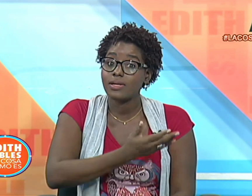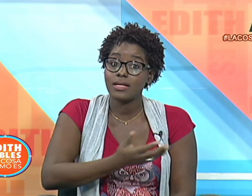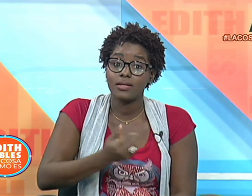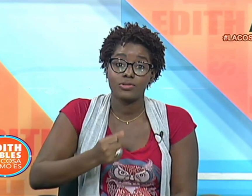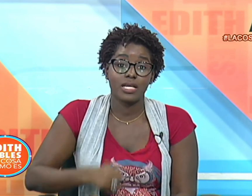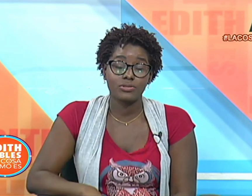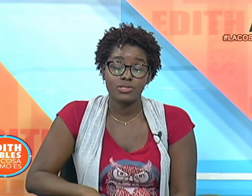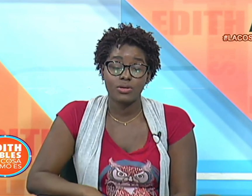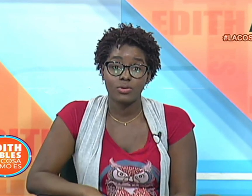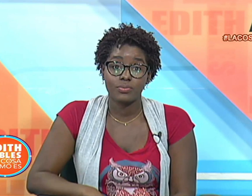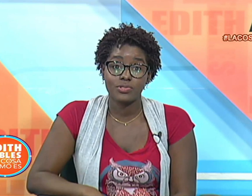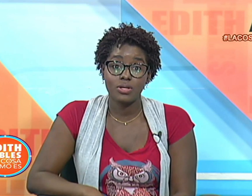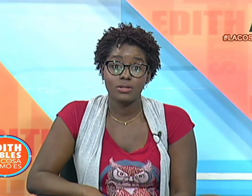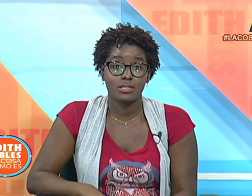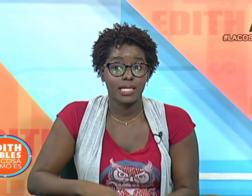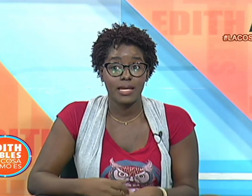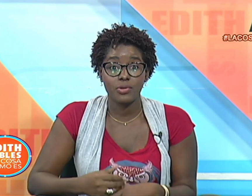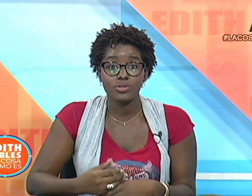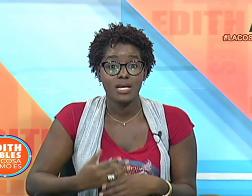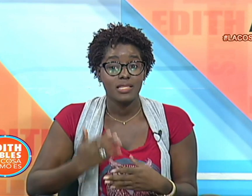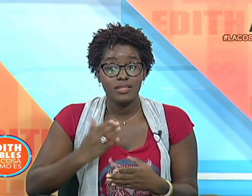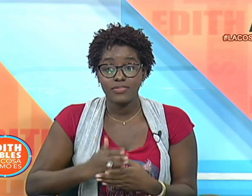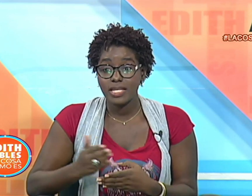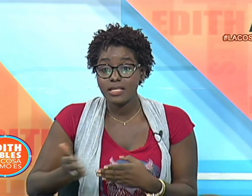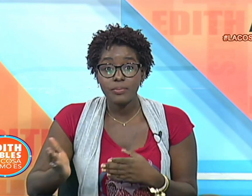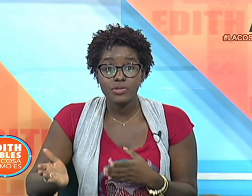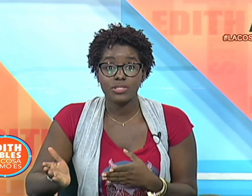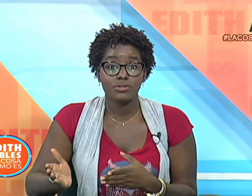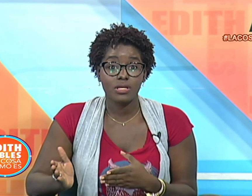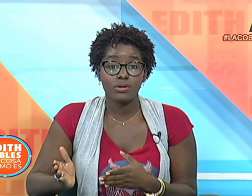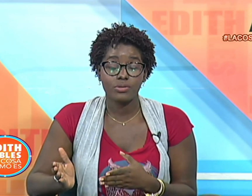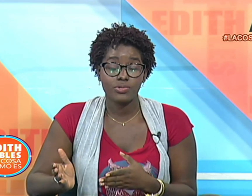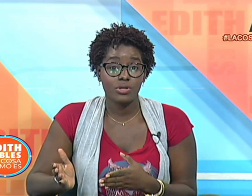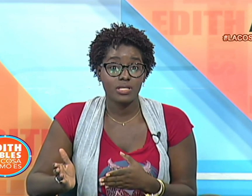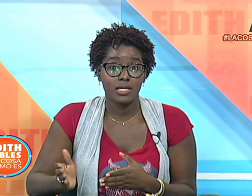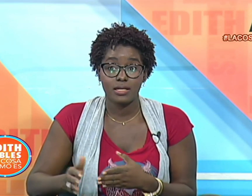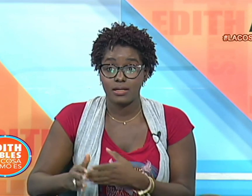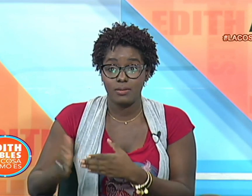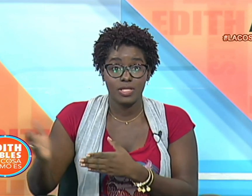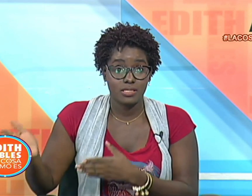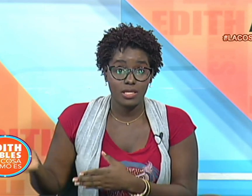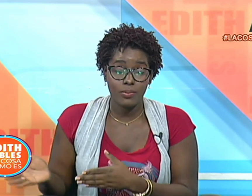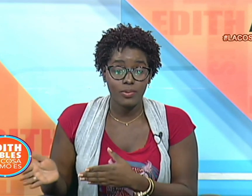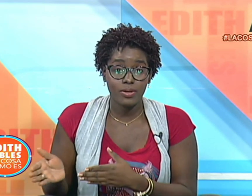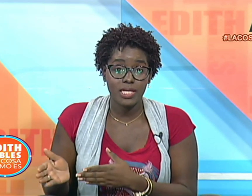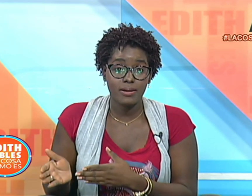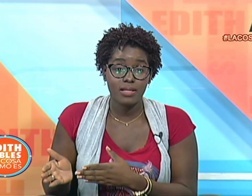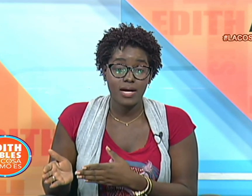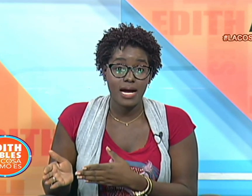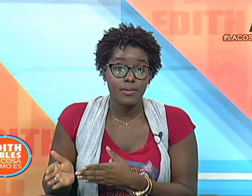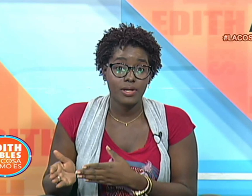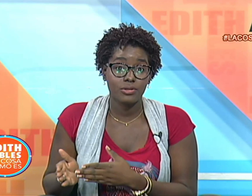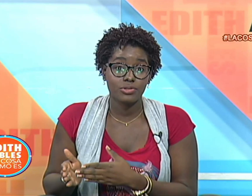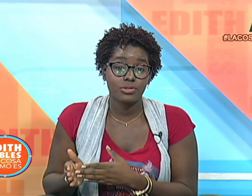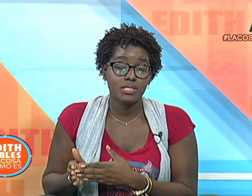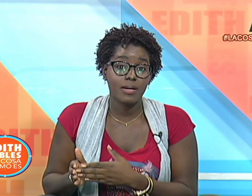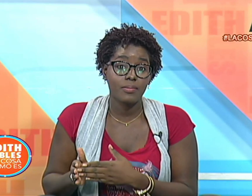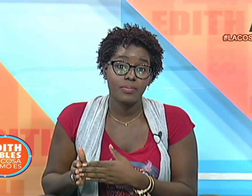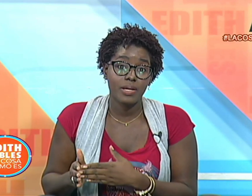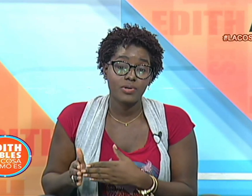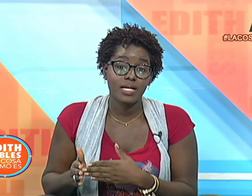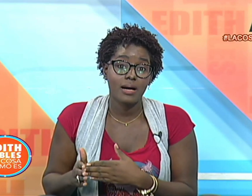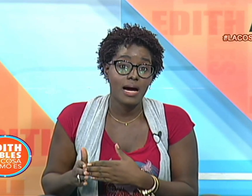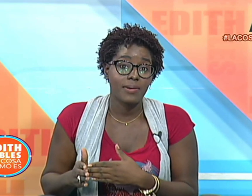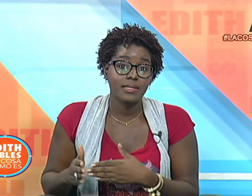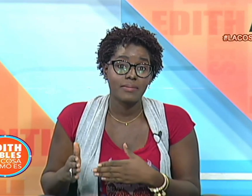llevaron en los actos de corrupción tenemos diferentes procesos de corrupción que el ministerio público ha llevado a cabo que nosotros están